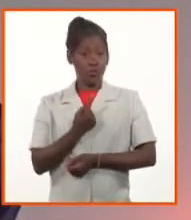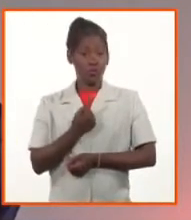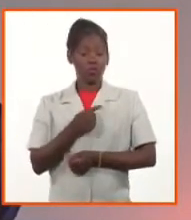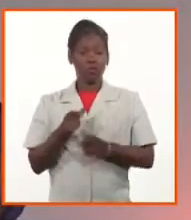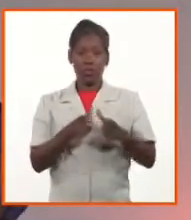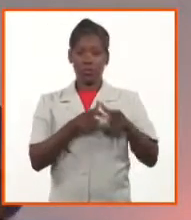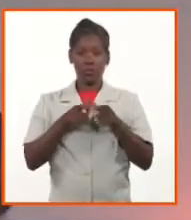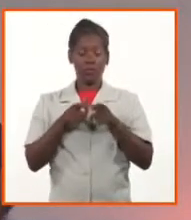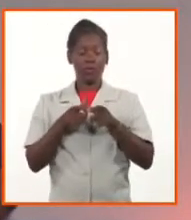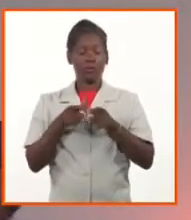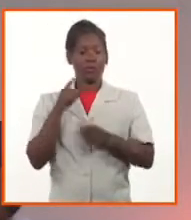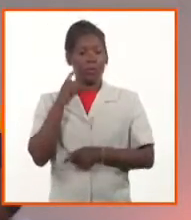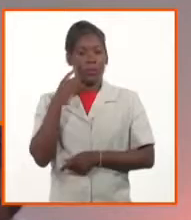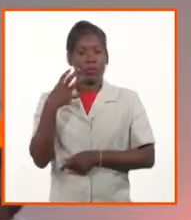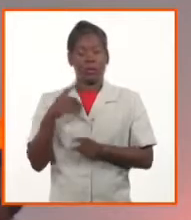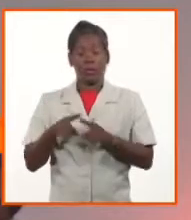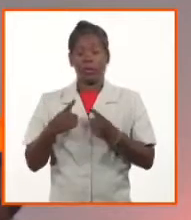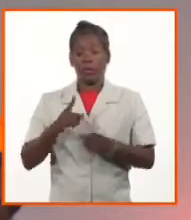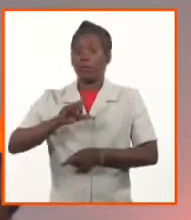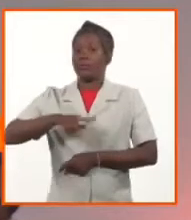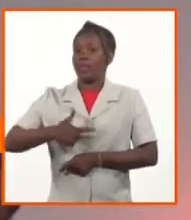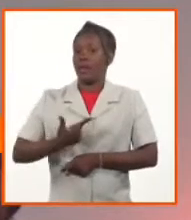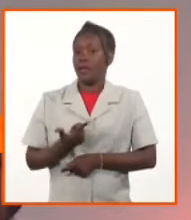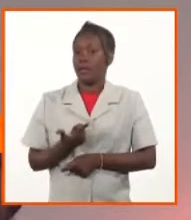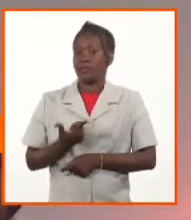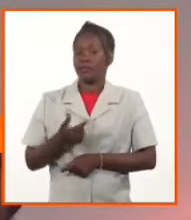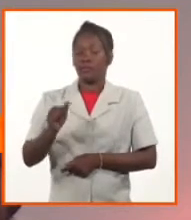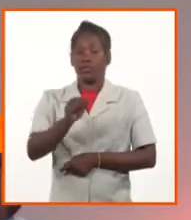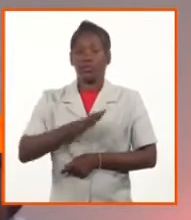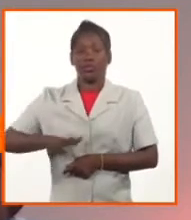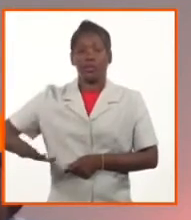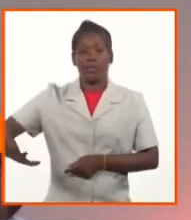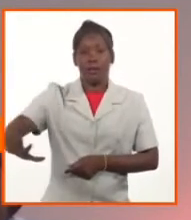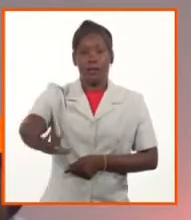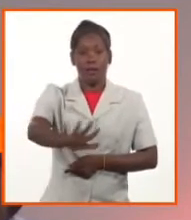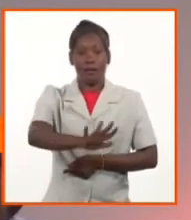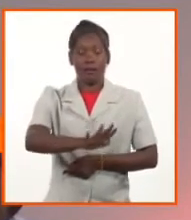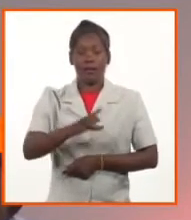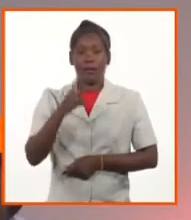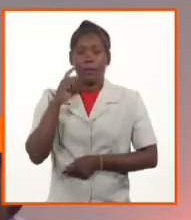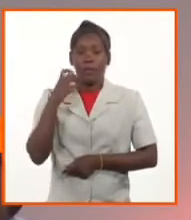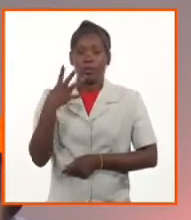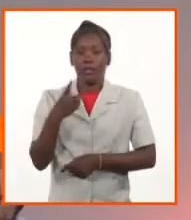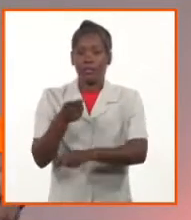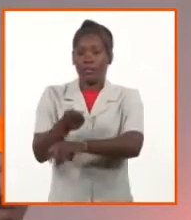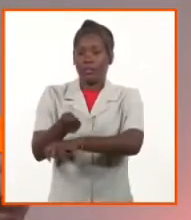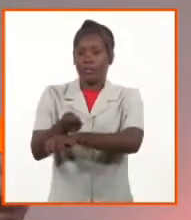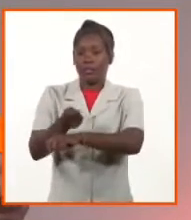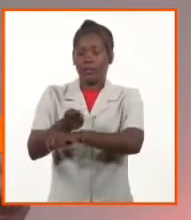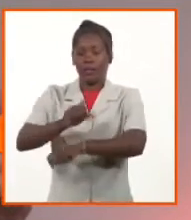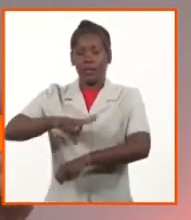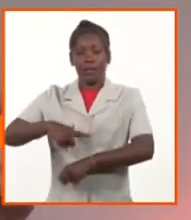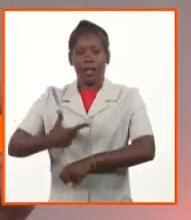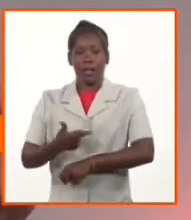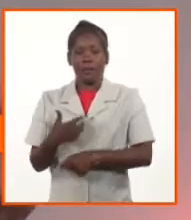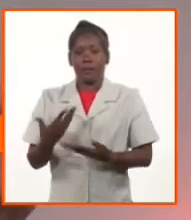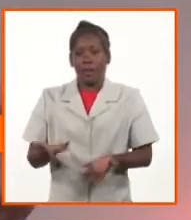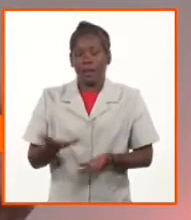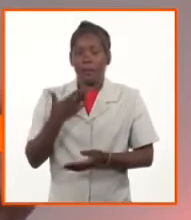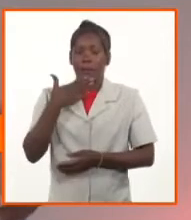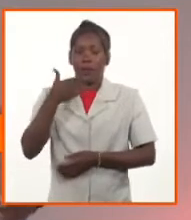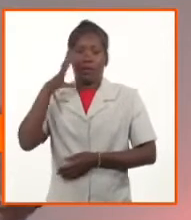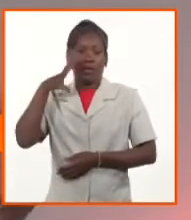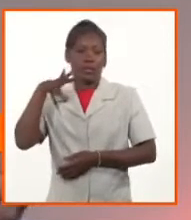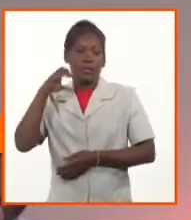panorama cultural cubano, sino en la sociedad de manera general. Yo creo que eso ha sido también por ese afán que ha tenido cada generación de construir su